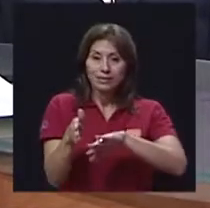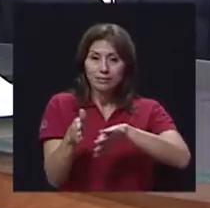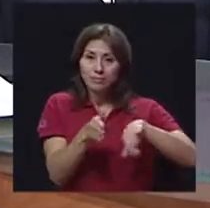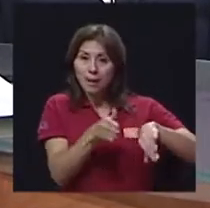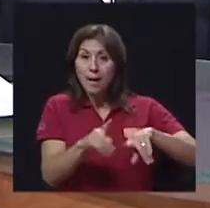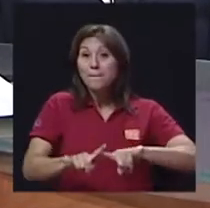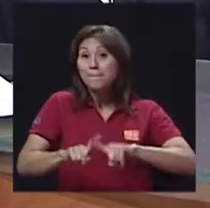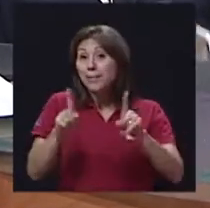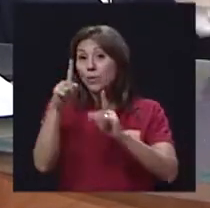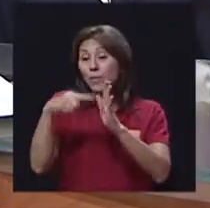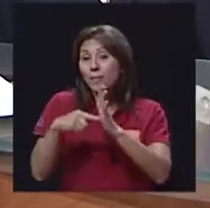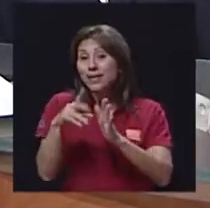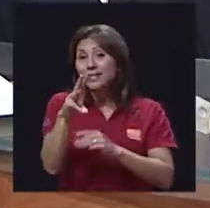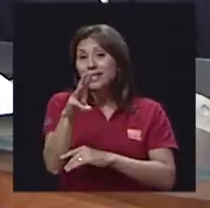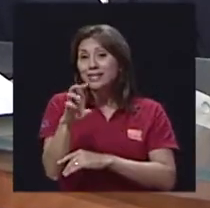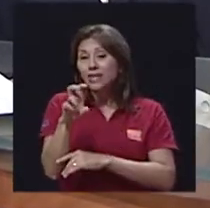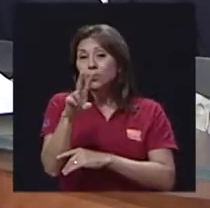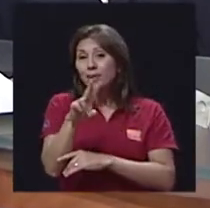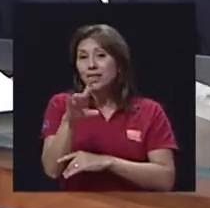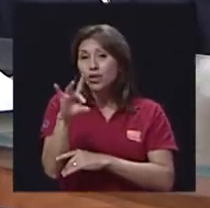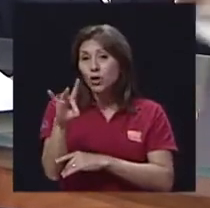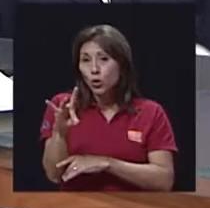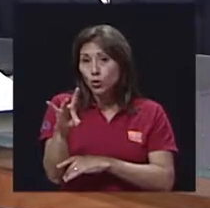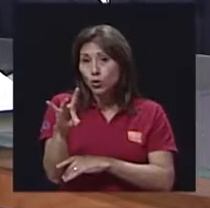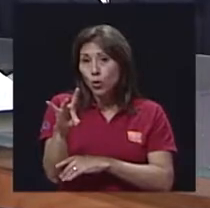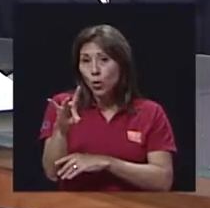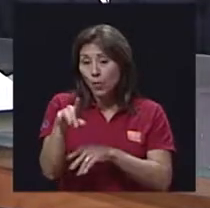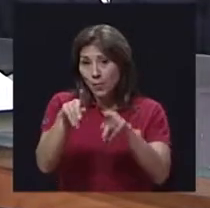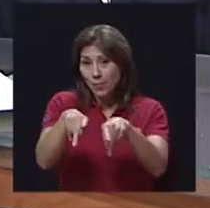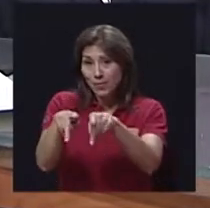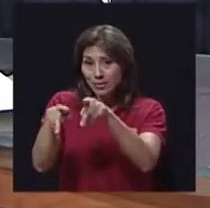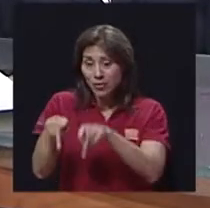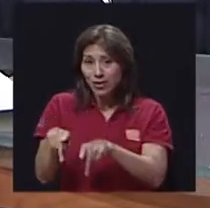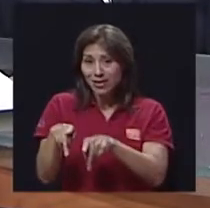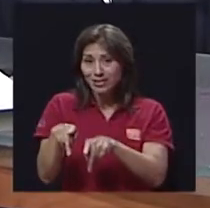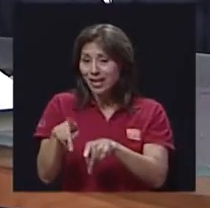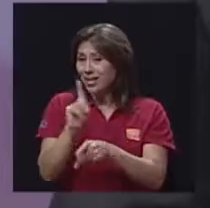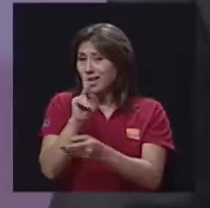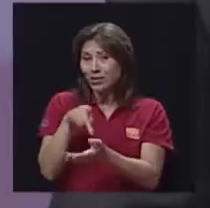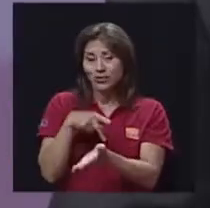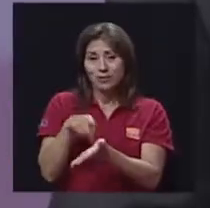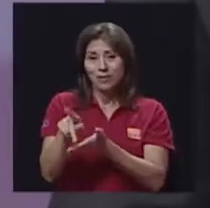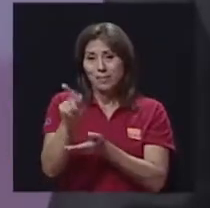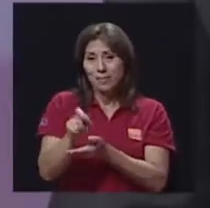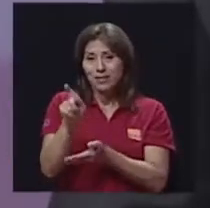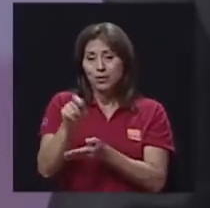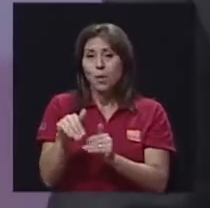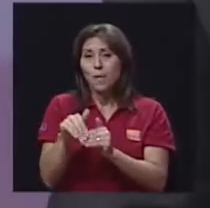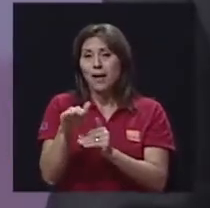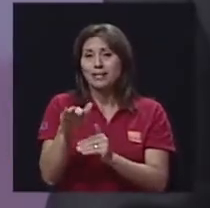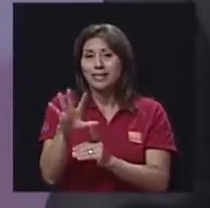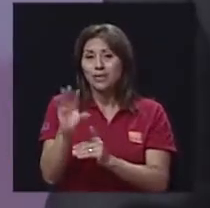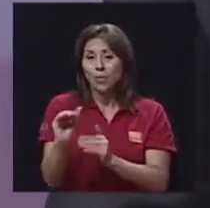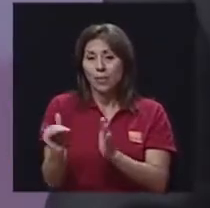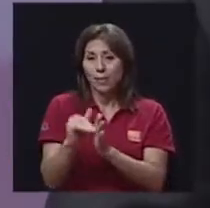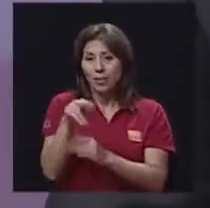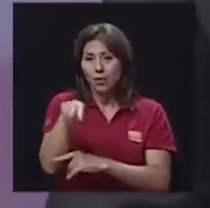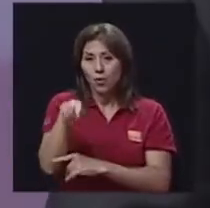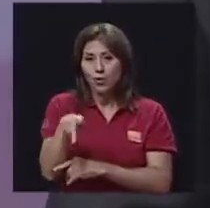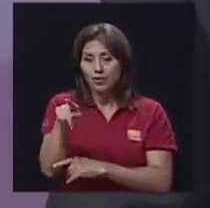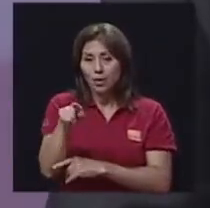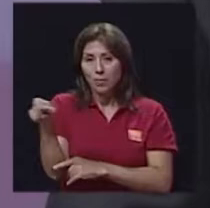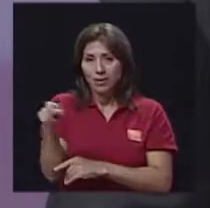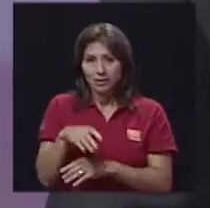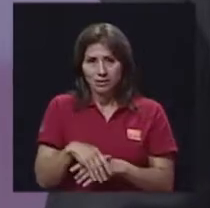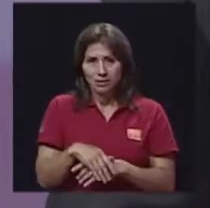1.628 casos que no superan los 50.000 colones por mes. Si consideramos que con estos montos